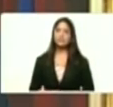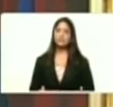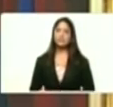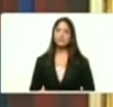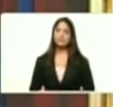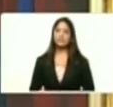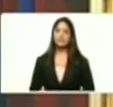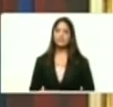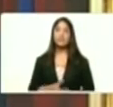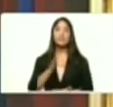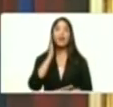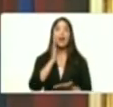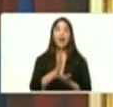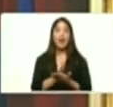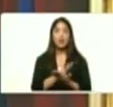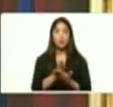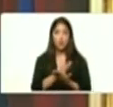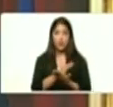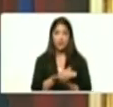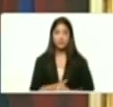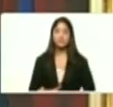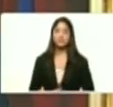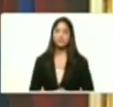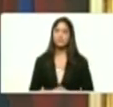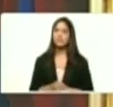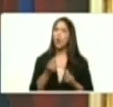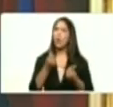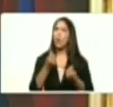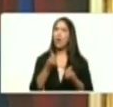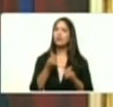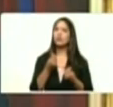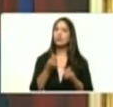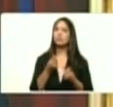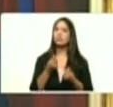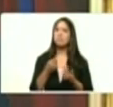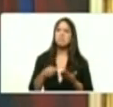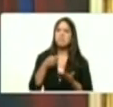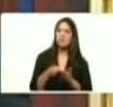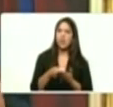la yuca. ¿Cuánto cuesta sembrar la yuca?